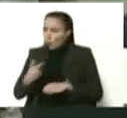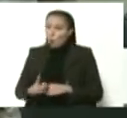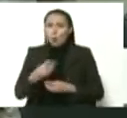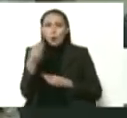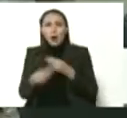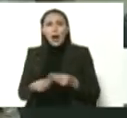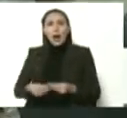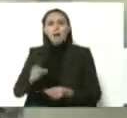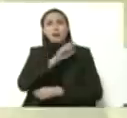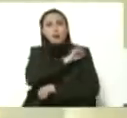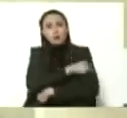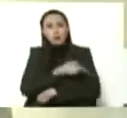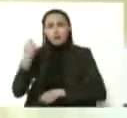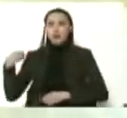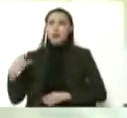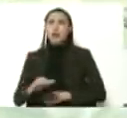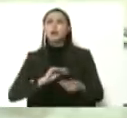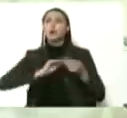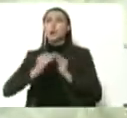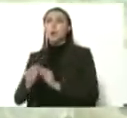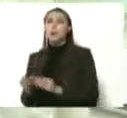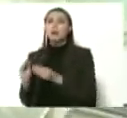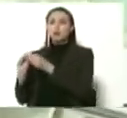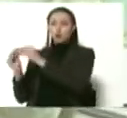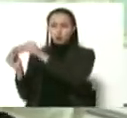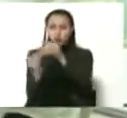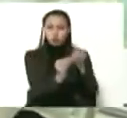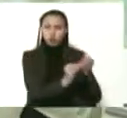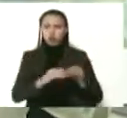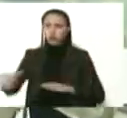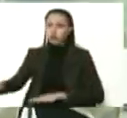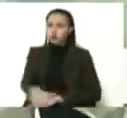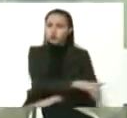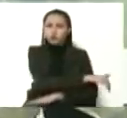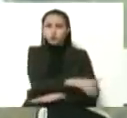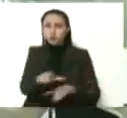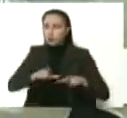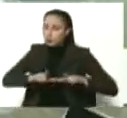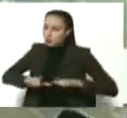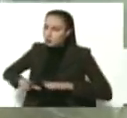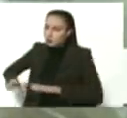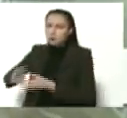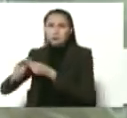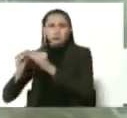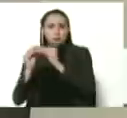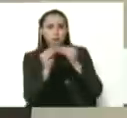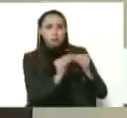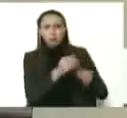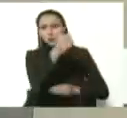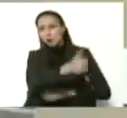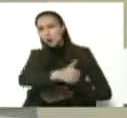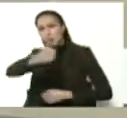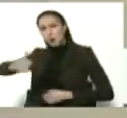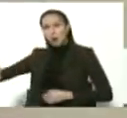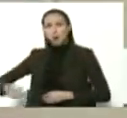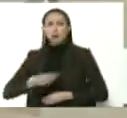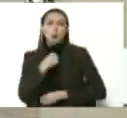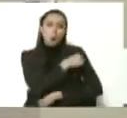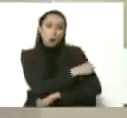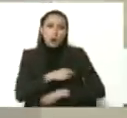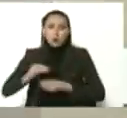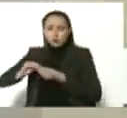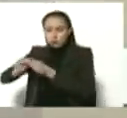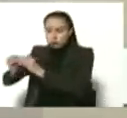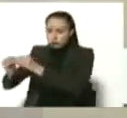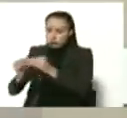nuestras fuerzas comunitarias para la recuperación de los espacios públicos, para la recuperación de nuestros espacios hospitalarios y